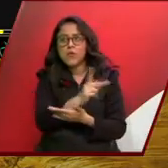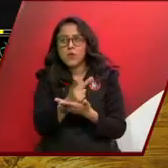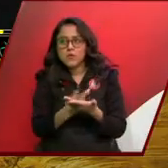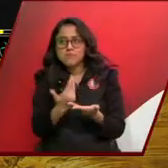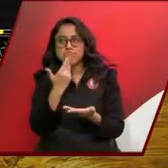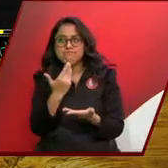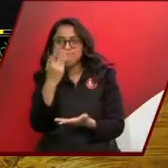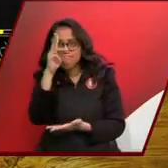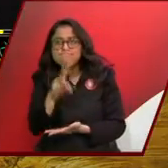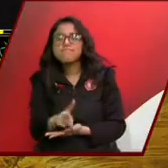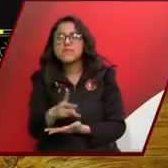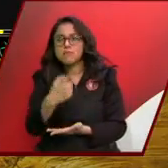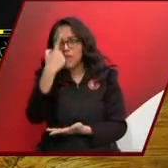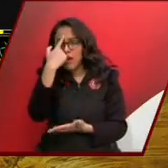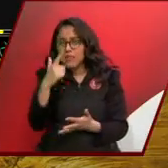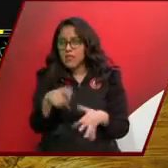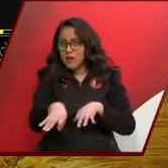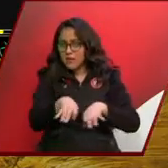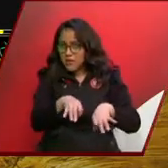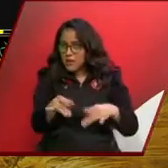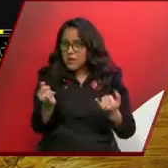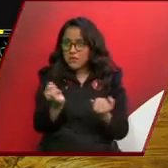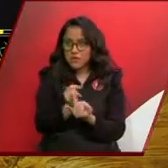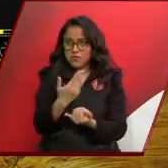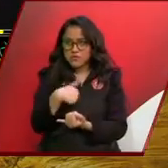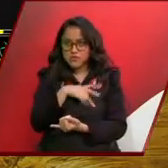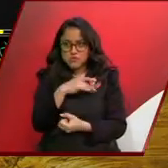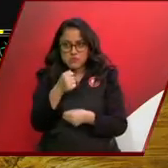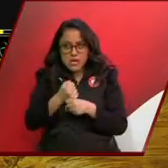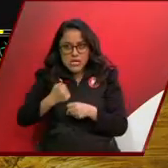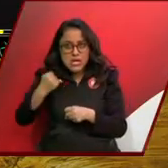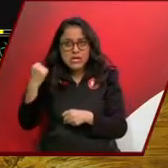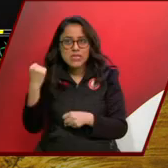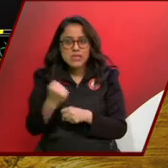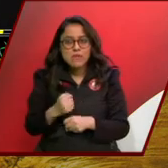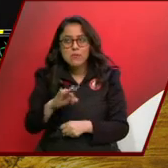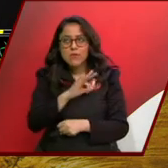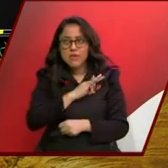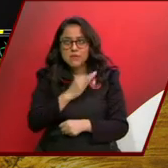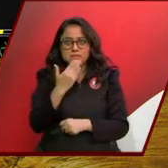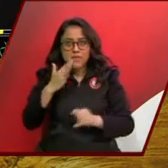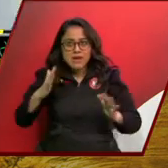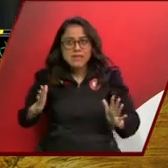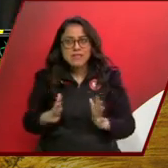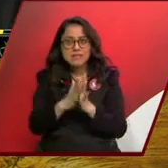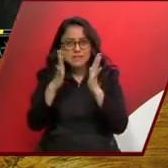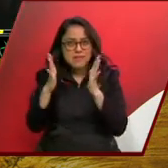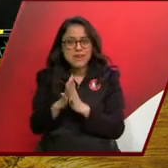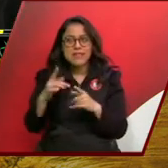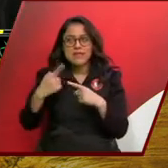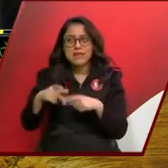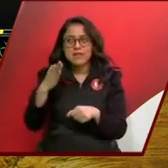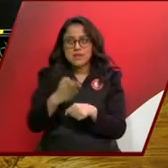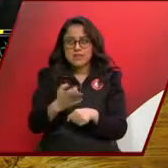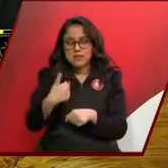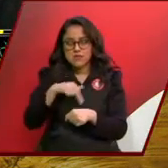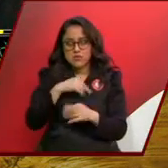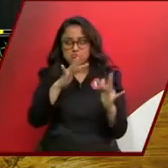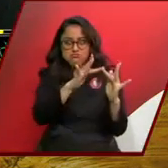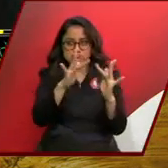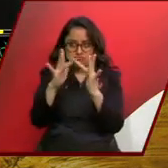proyectos que no nada más son para trabajadores, que también para nosotros como practicantes nos dejan participar. Ahorita estoy en